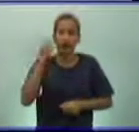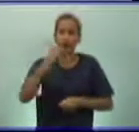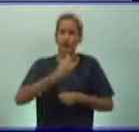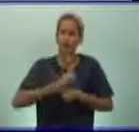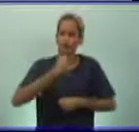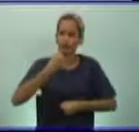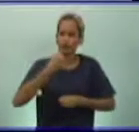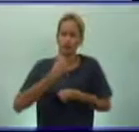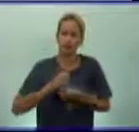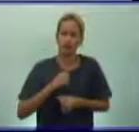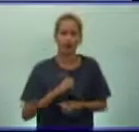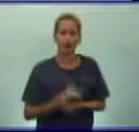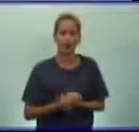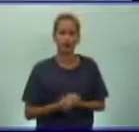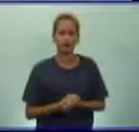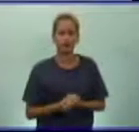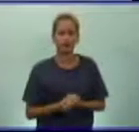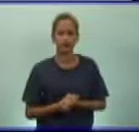laboriosa,